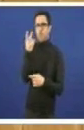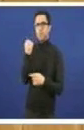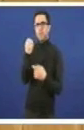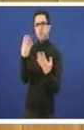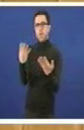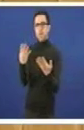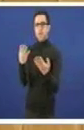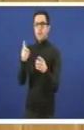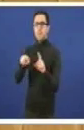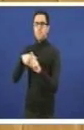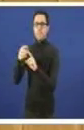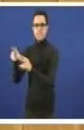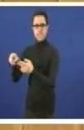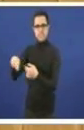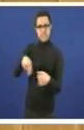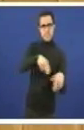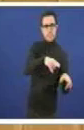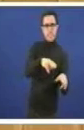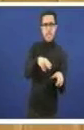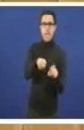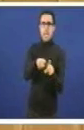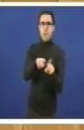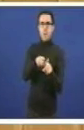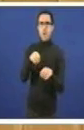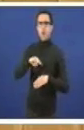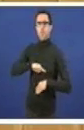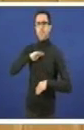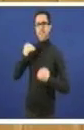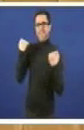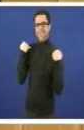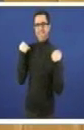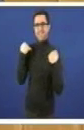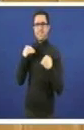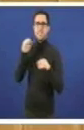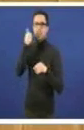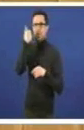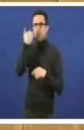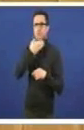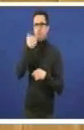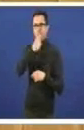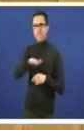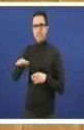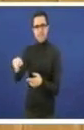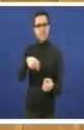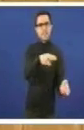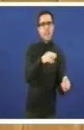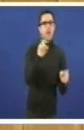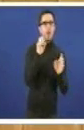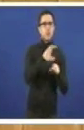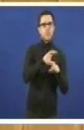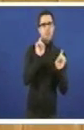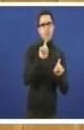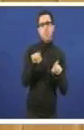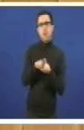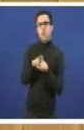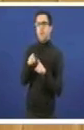03 a Consellería de Educación Como ben decía, o propio acordo do Consello da Xunta é a millor maneira de unificar